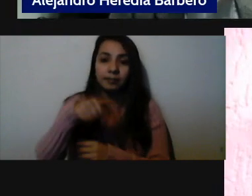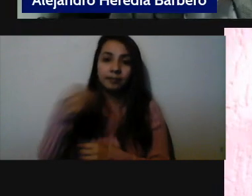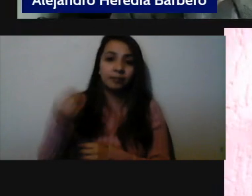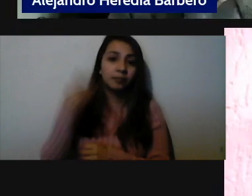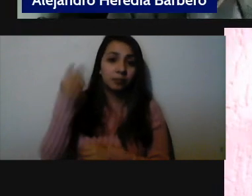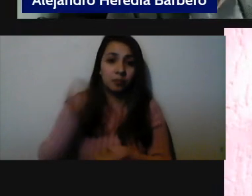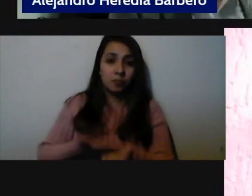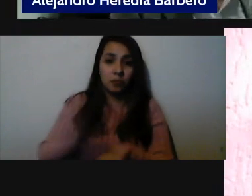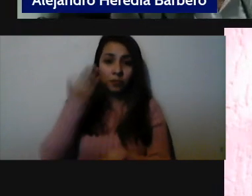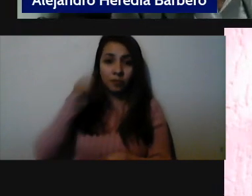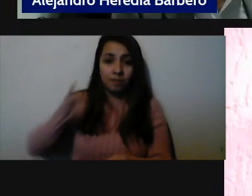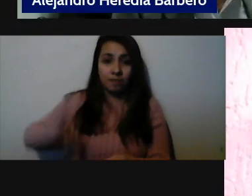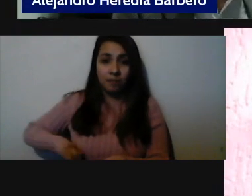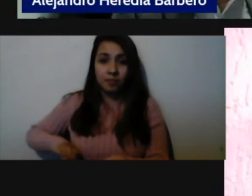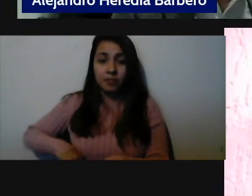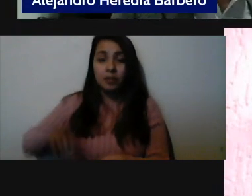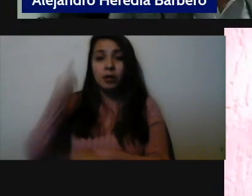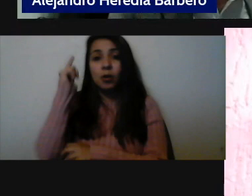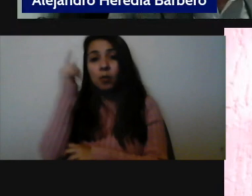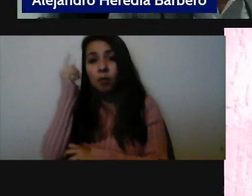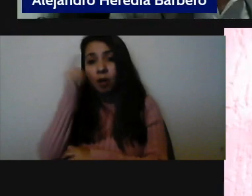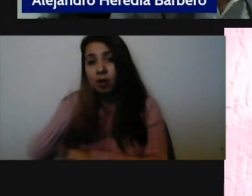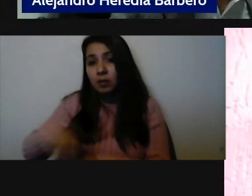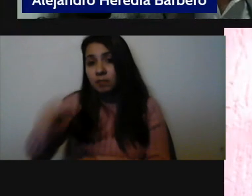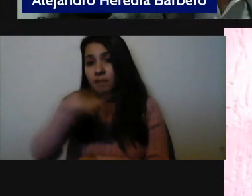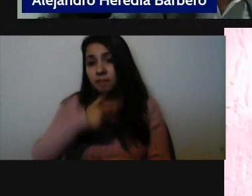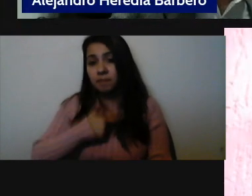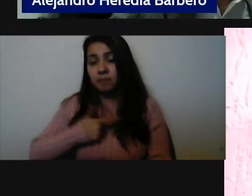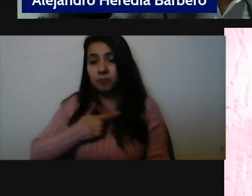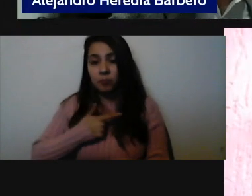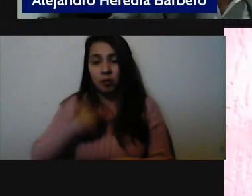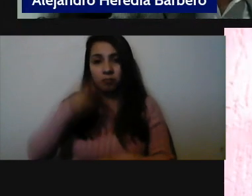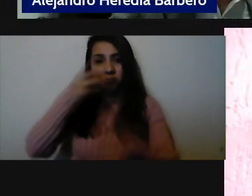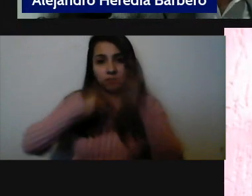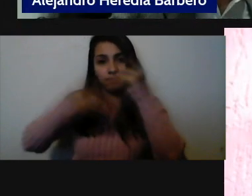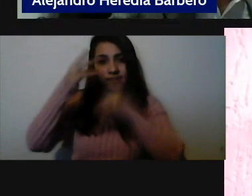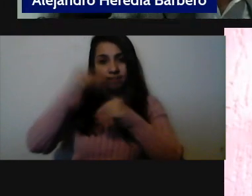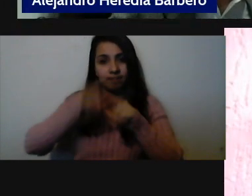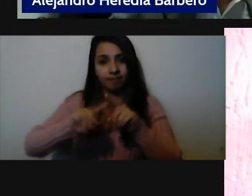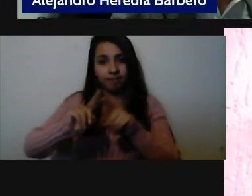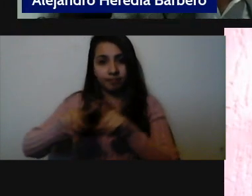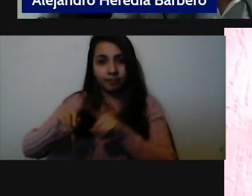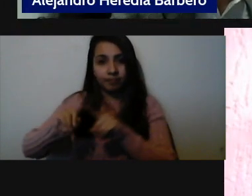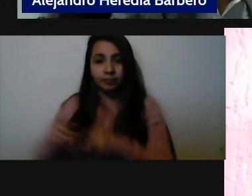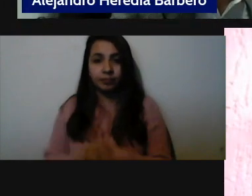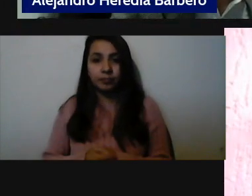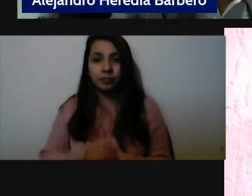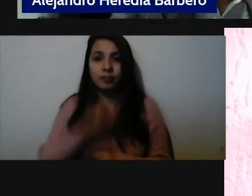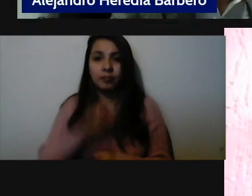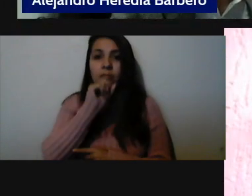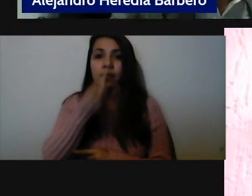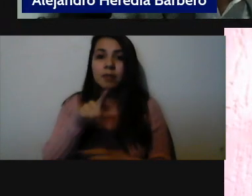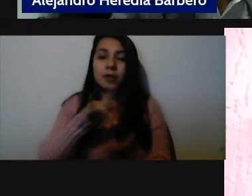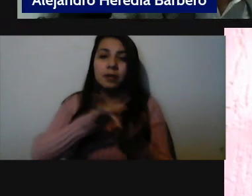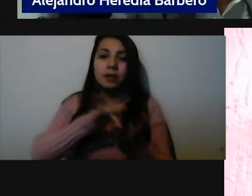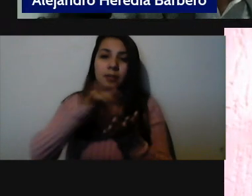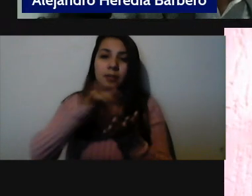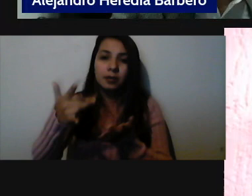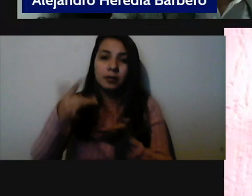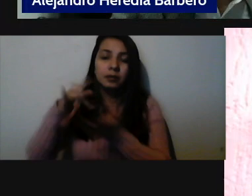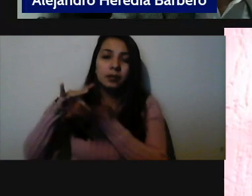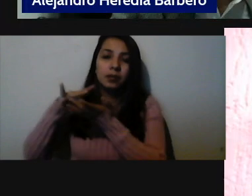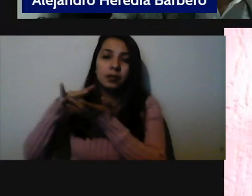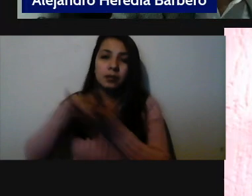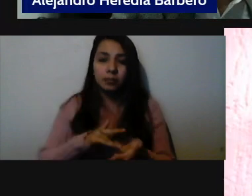gracias. Bueno, muchas gracias por esta charla tan interesante. Esperemos que a todos les haya aportado